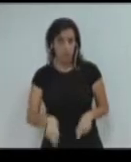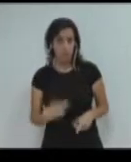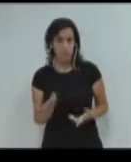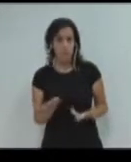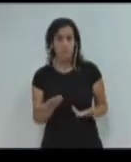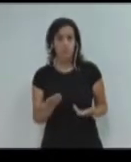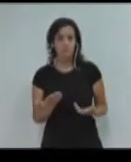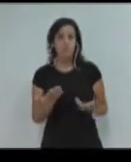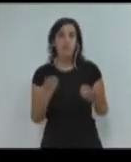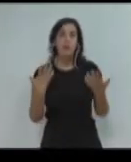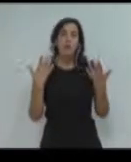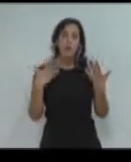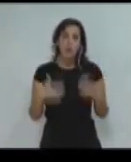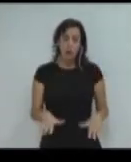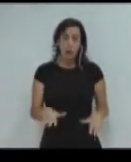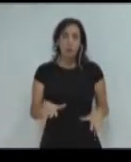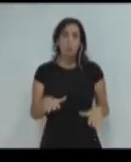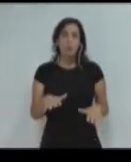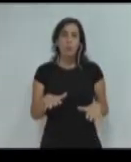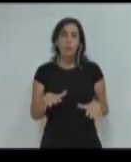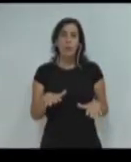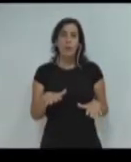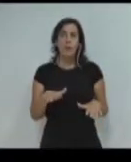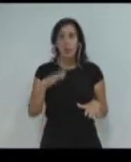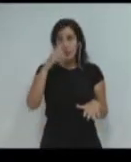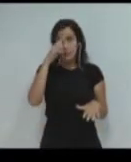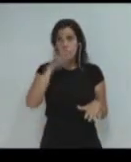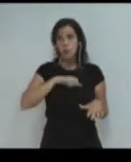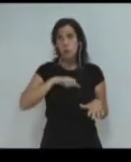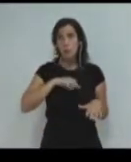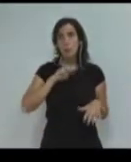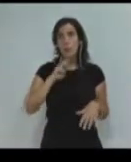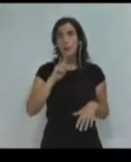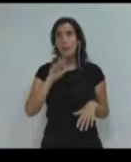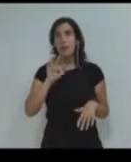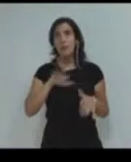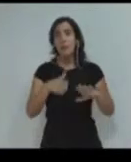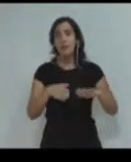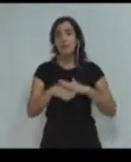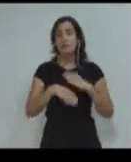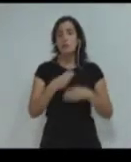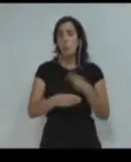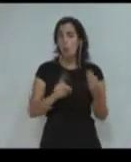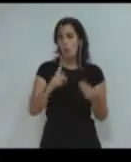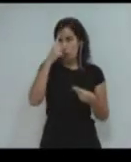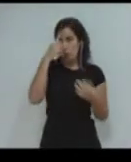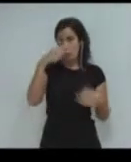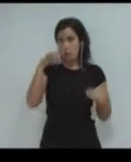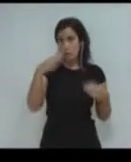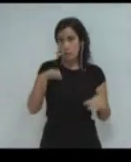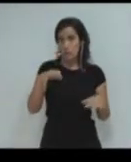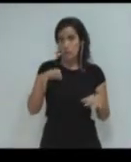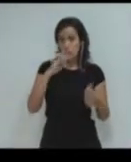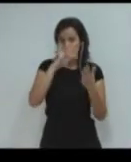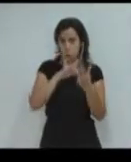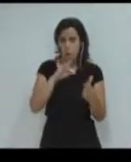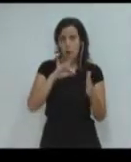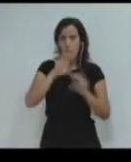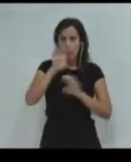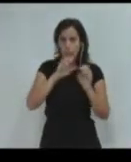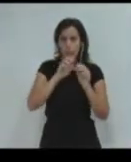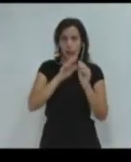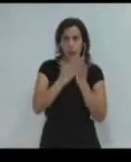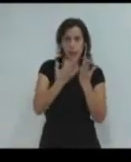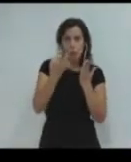aunque no lo hicieras conscientemente el tema del PDF accesible, cuando tú maquetas un libro tienes que saber si esto